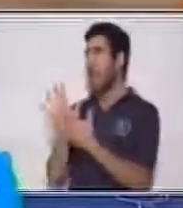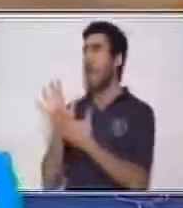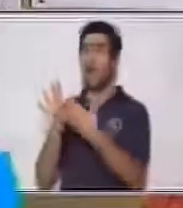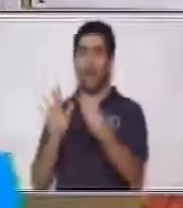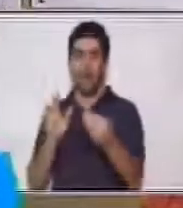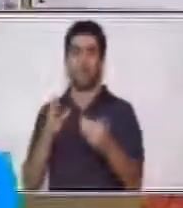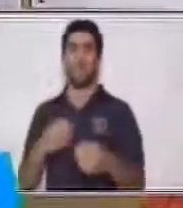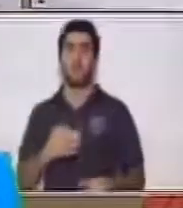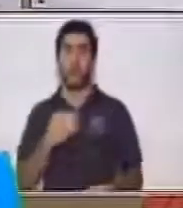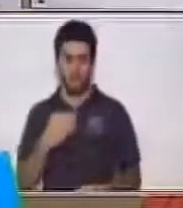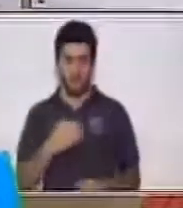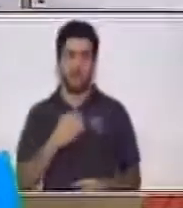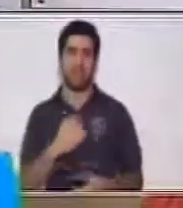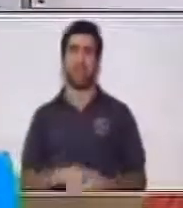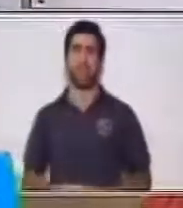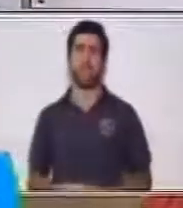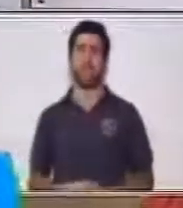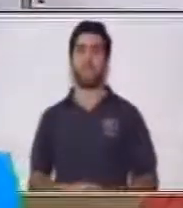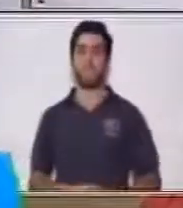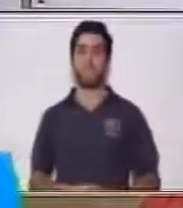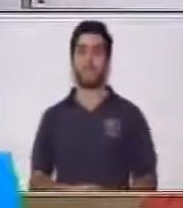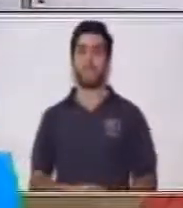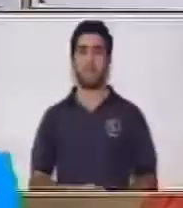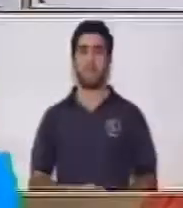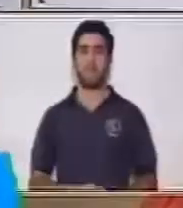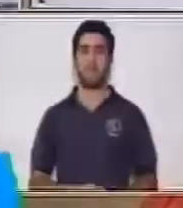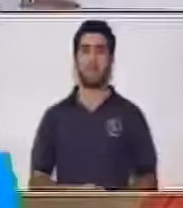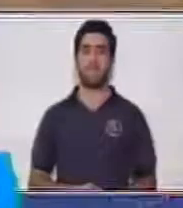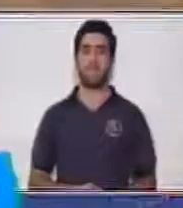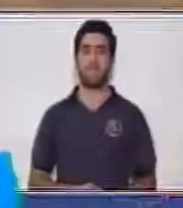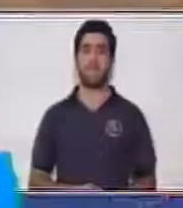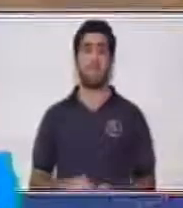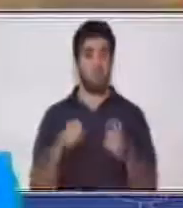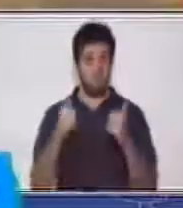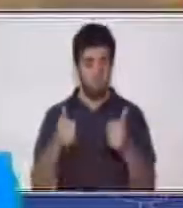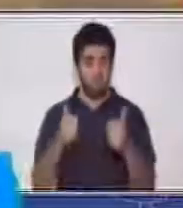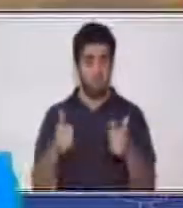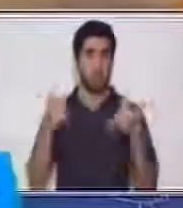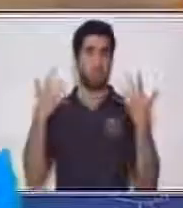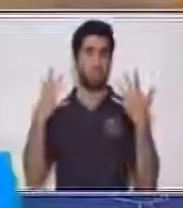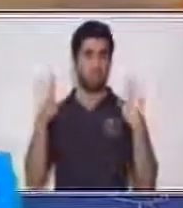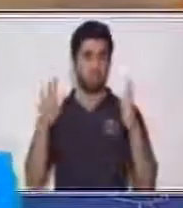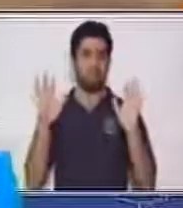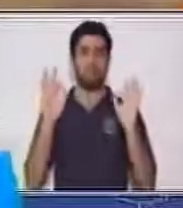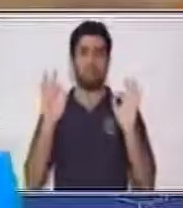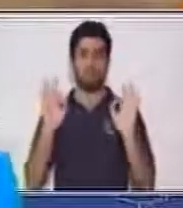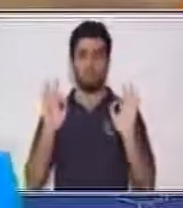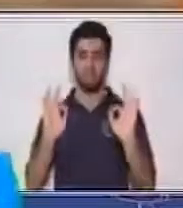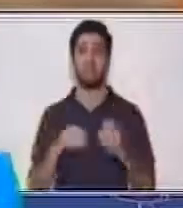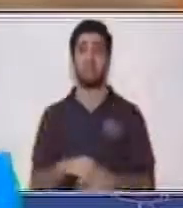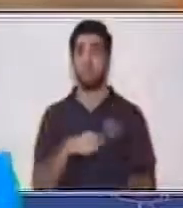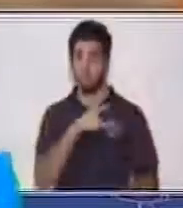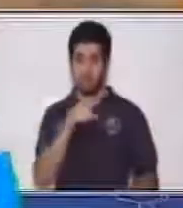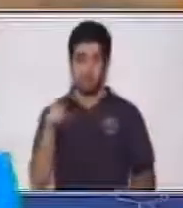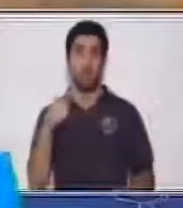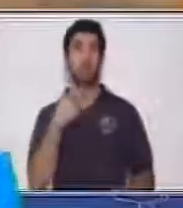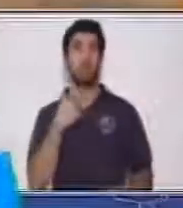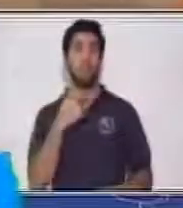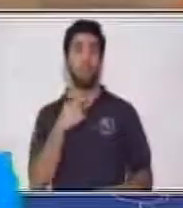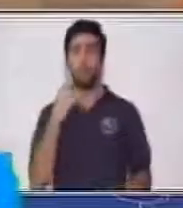Y hacía sí sí sí, y hacía sa sa sa. Muy bien. ¿Les gustó la